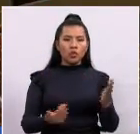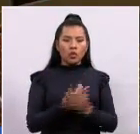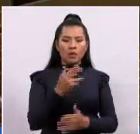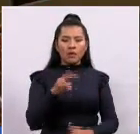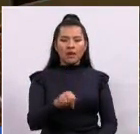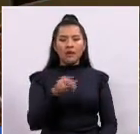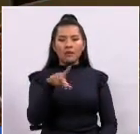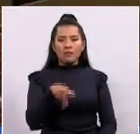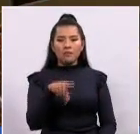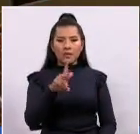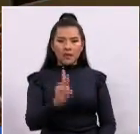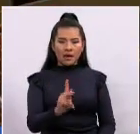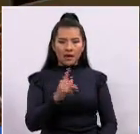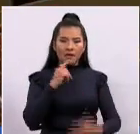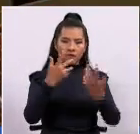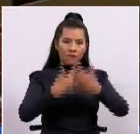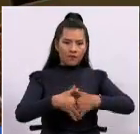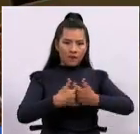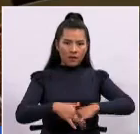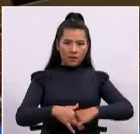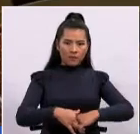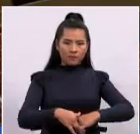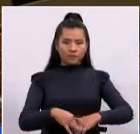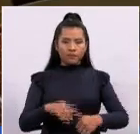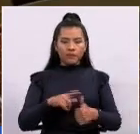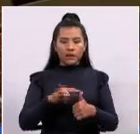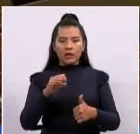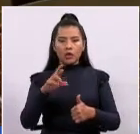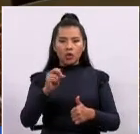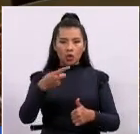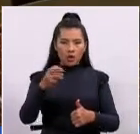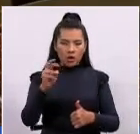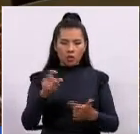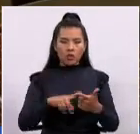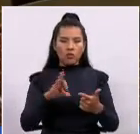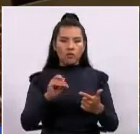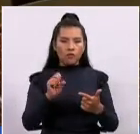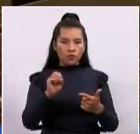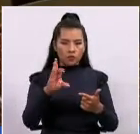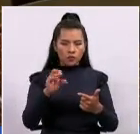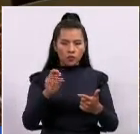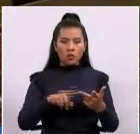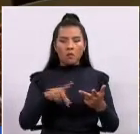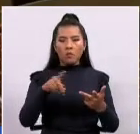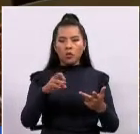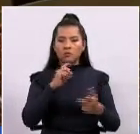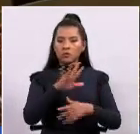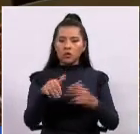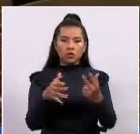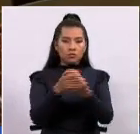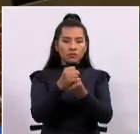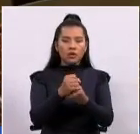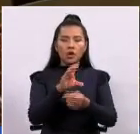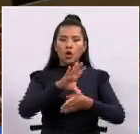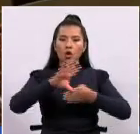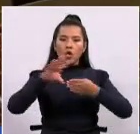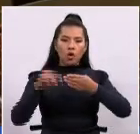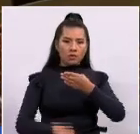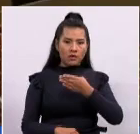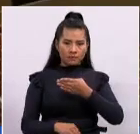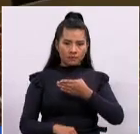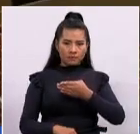NPK, nitrógeno, fósforo y potasio, uno de los fertilizantes más completos. Si bien